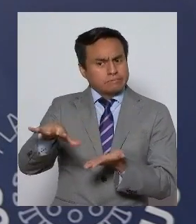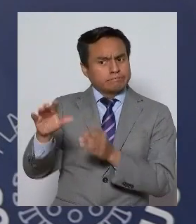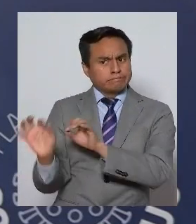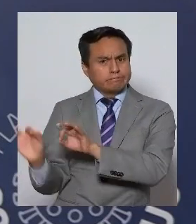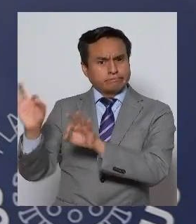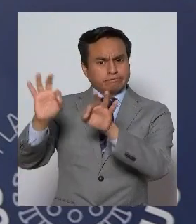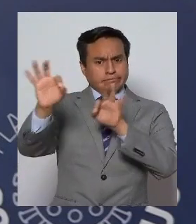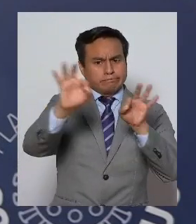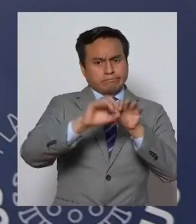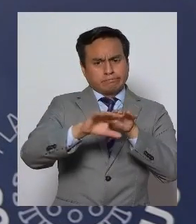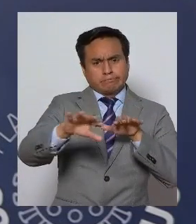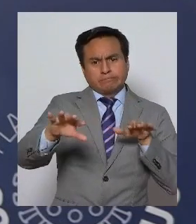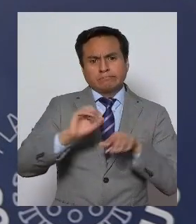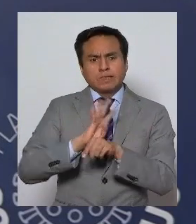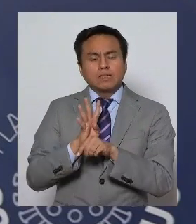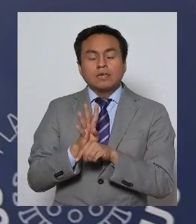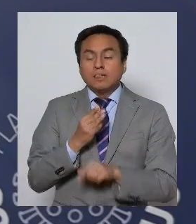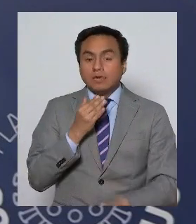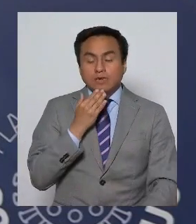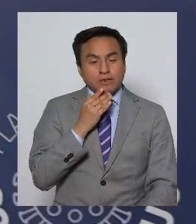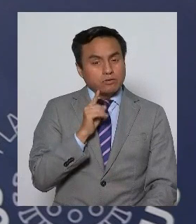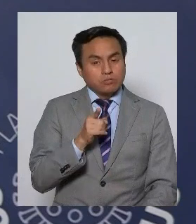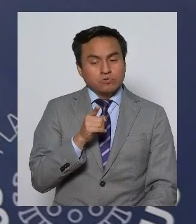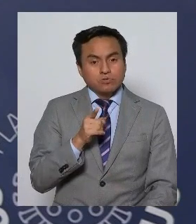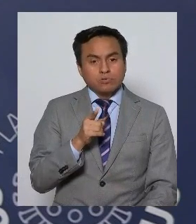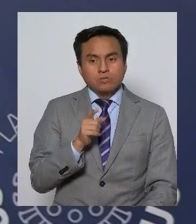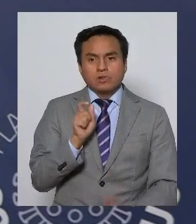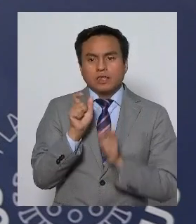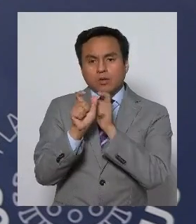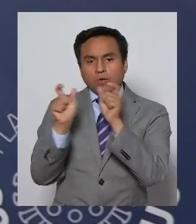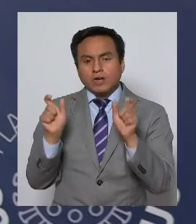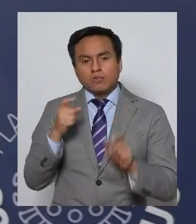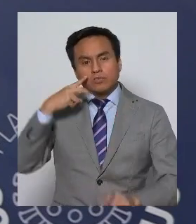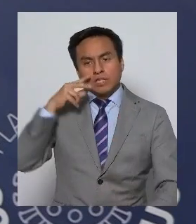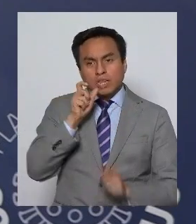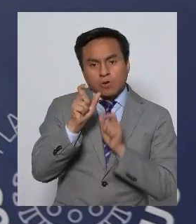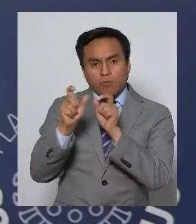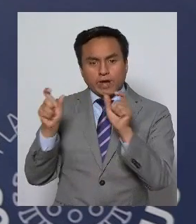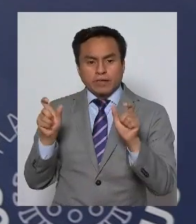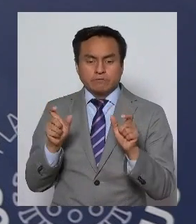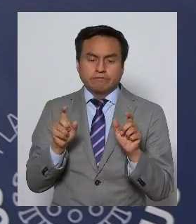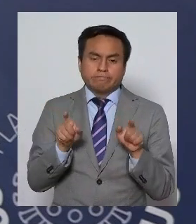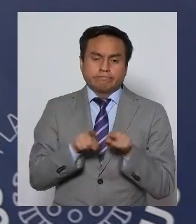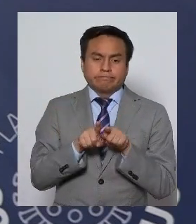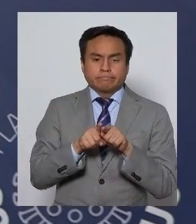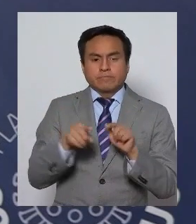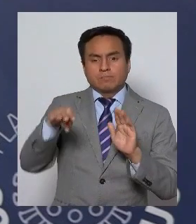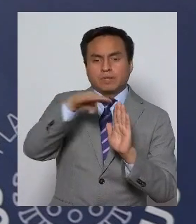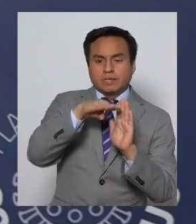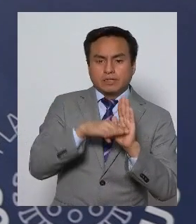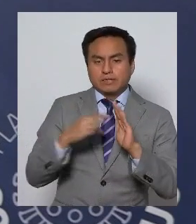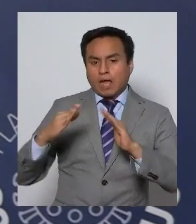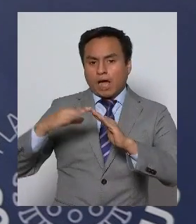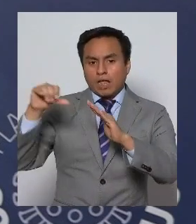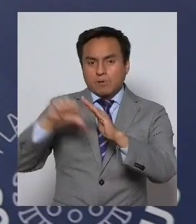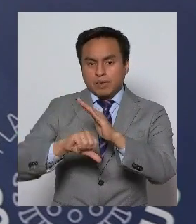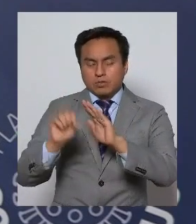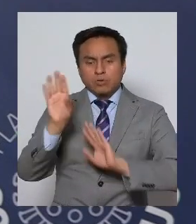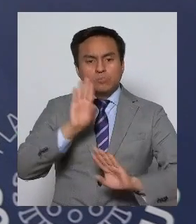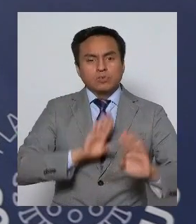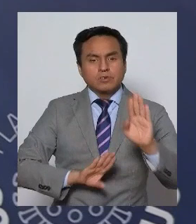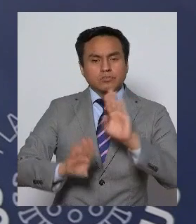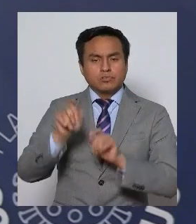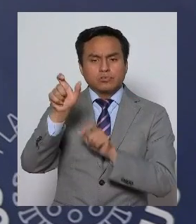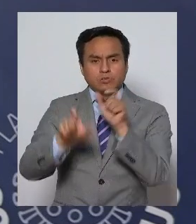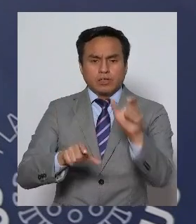que incluso con lenguaje, sin lenguaje, las medidas de aislamiento y de protección